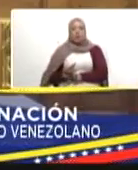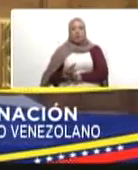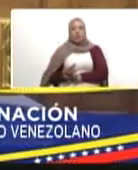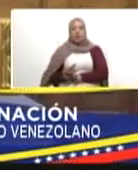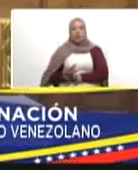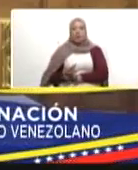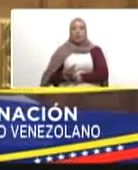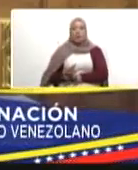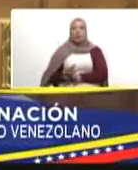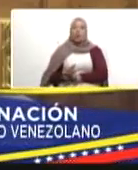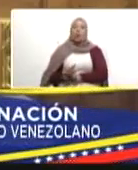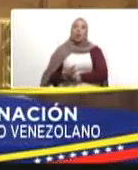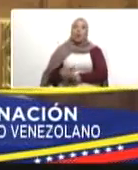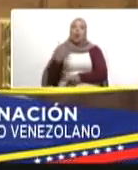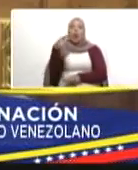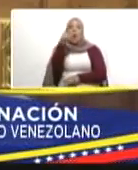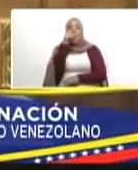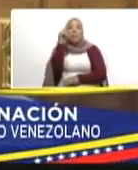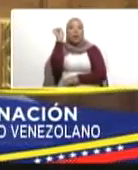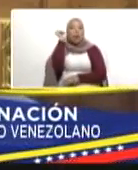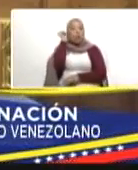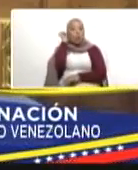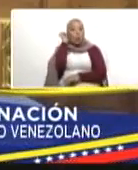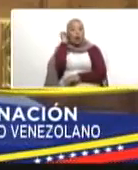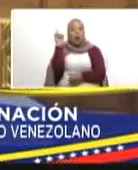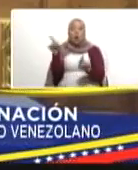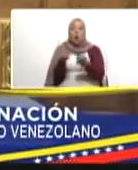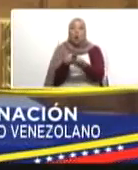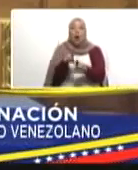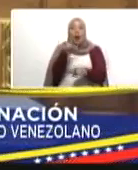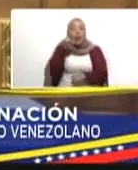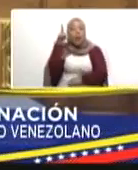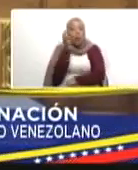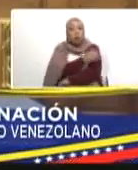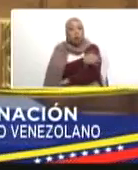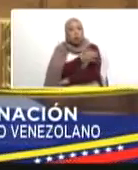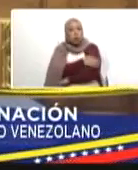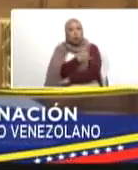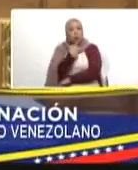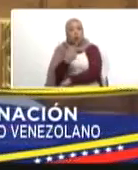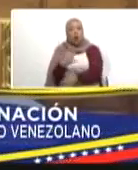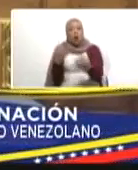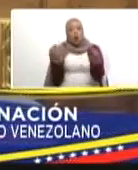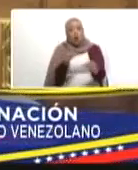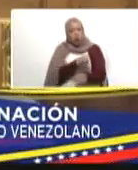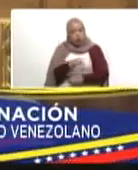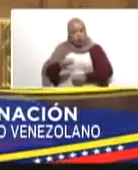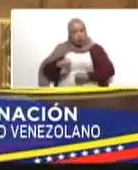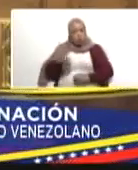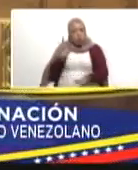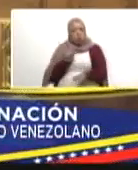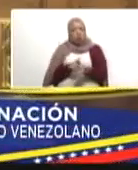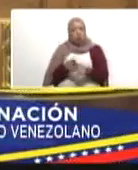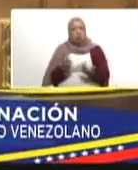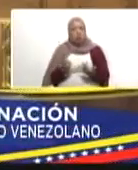López los Borges la Machado los Ledesma cuando planifican creen que están solos en el r y que